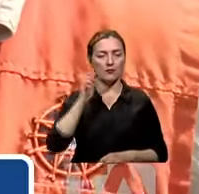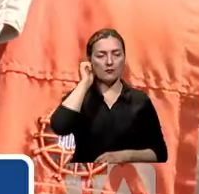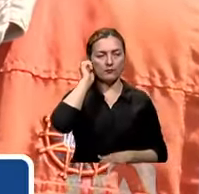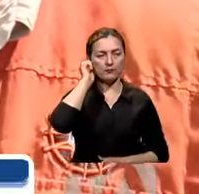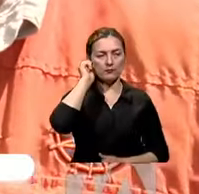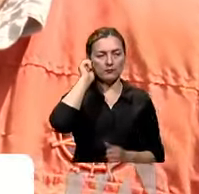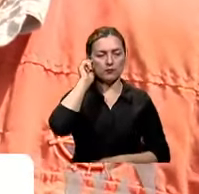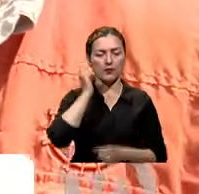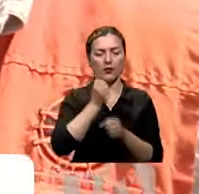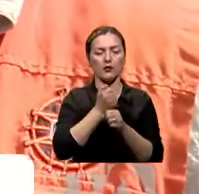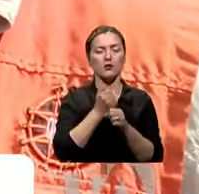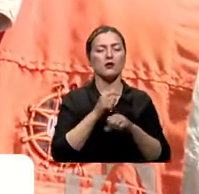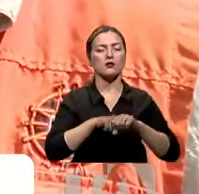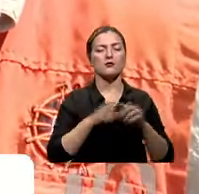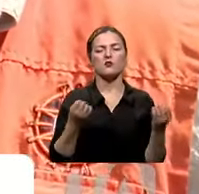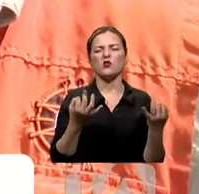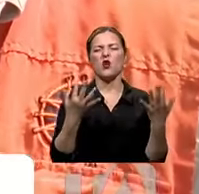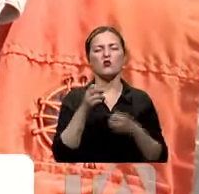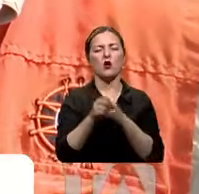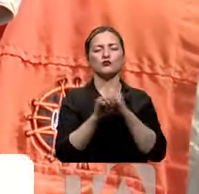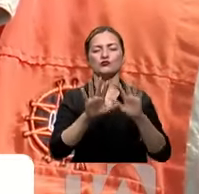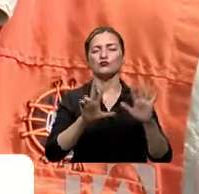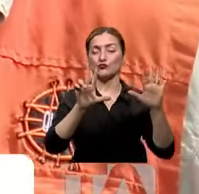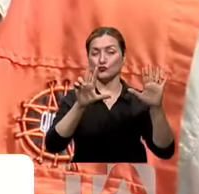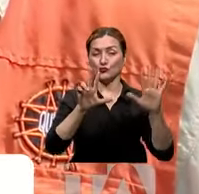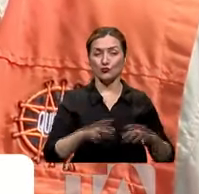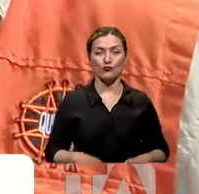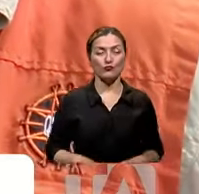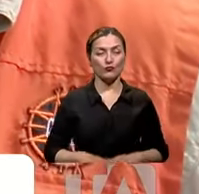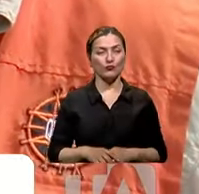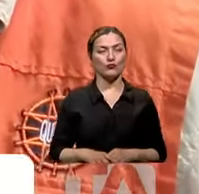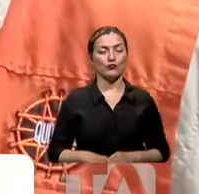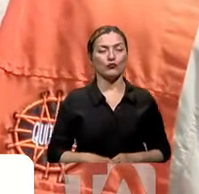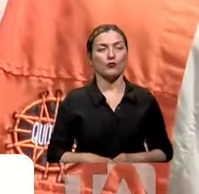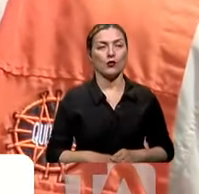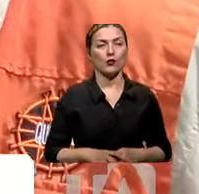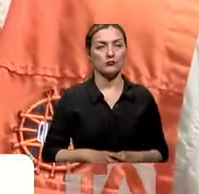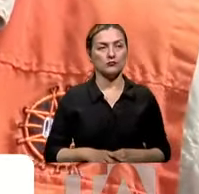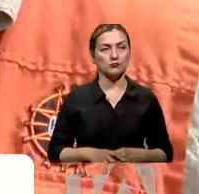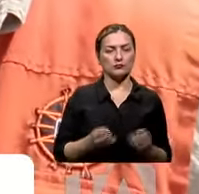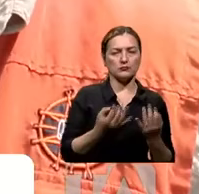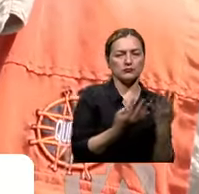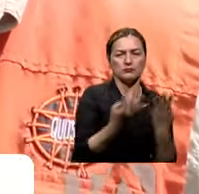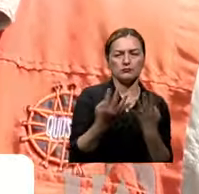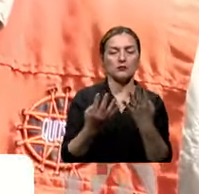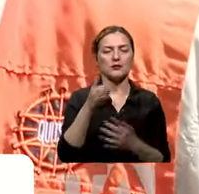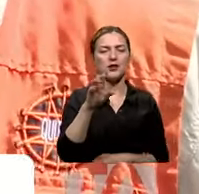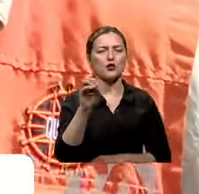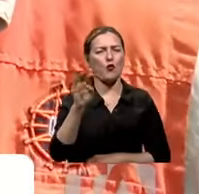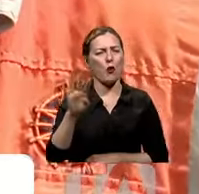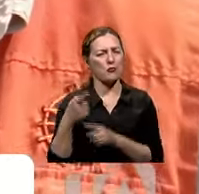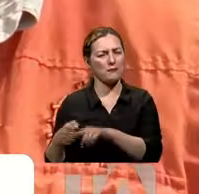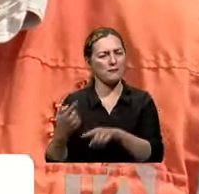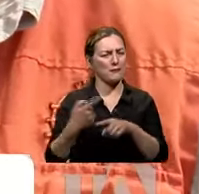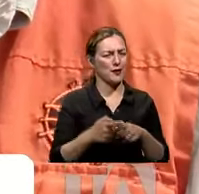hemos trabajado alrededor de 18 años. Ahora tenemos ya 104 especies. Es el jardín de agaves